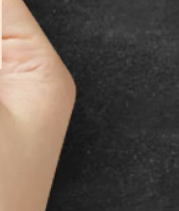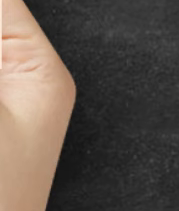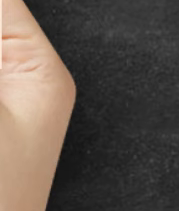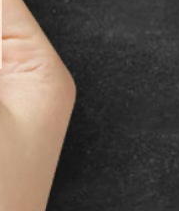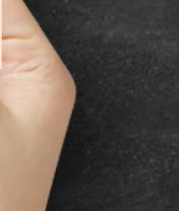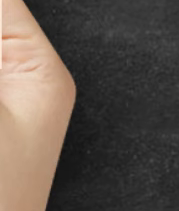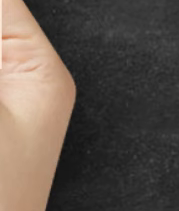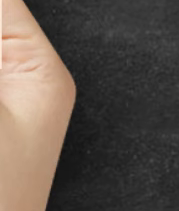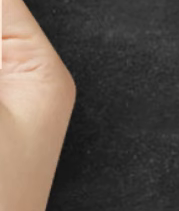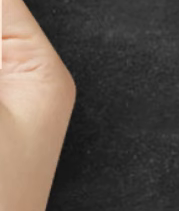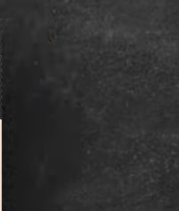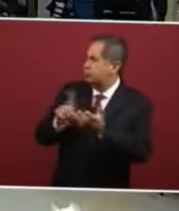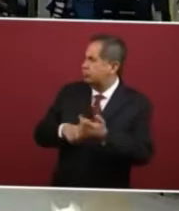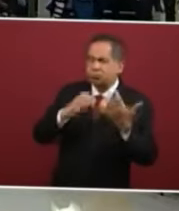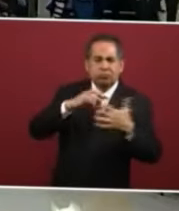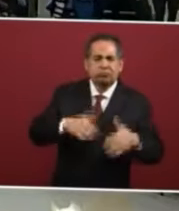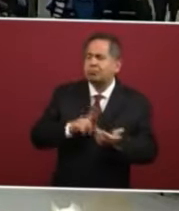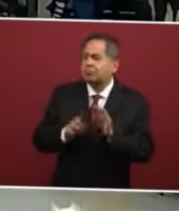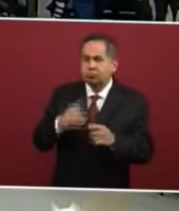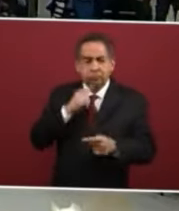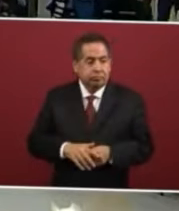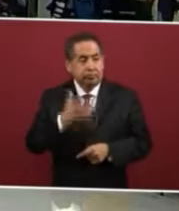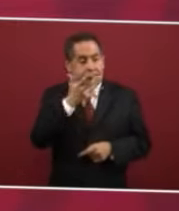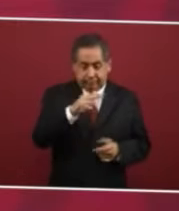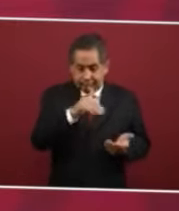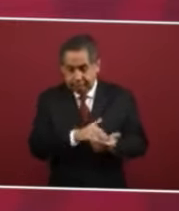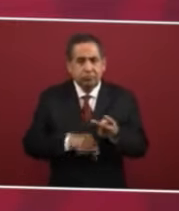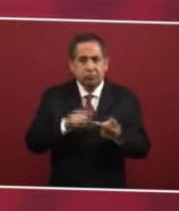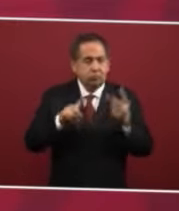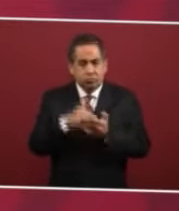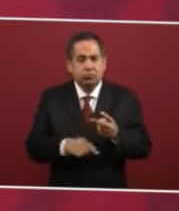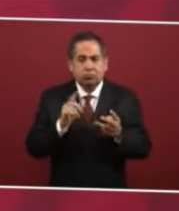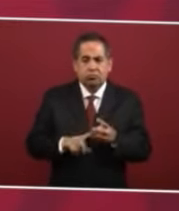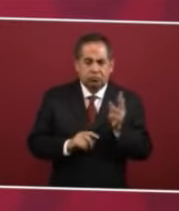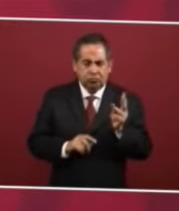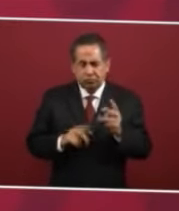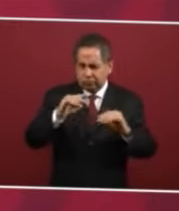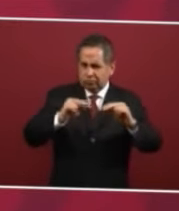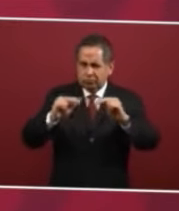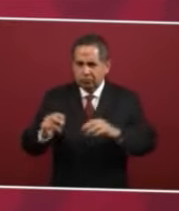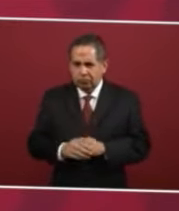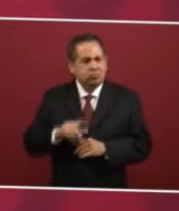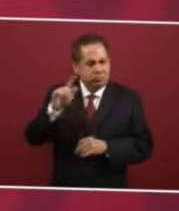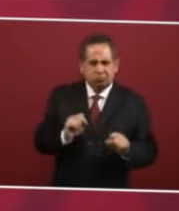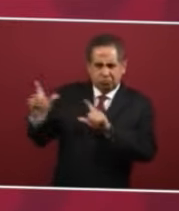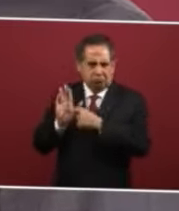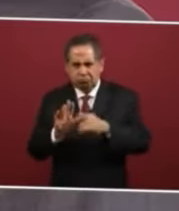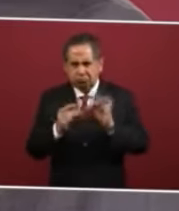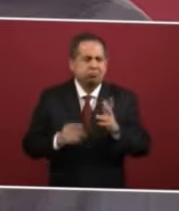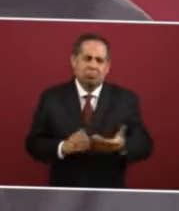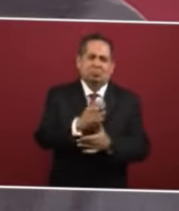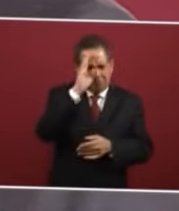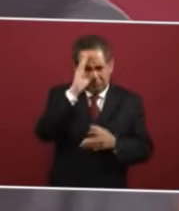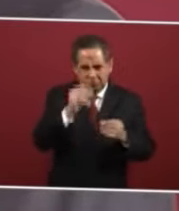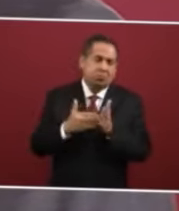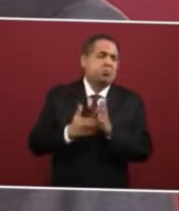porque el que sabía qué hacer eras tú. Unas 10, otras 12 mil en ese rango. Les van a presentar toda la información, pero se